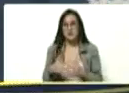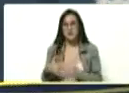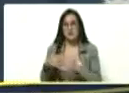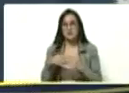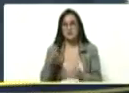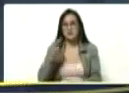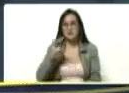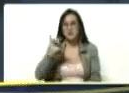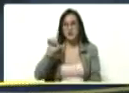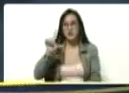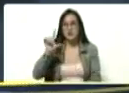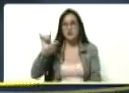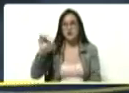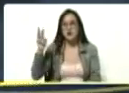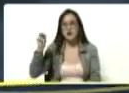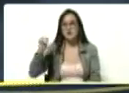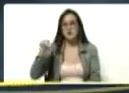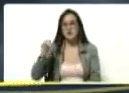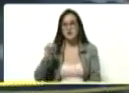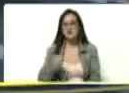William Walker.